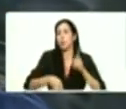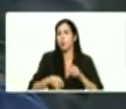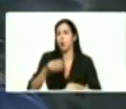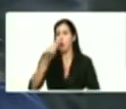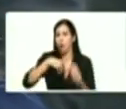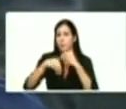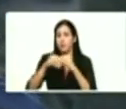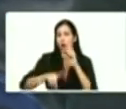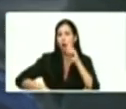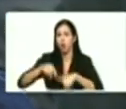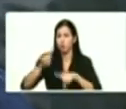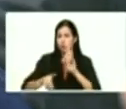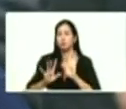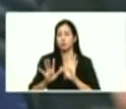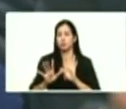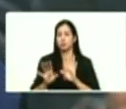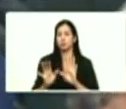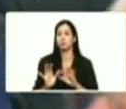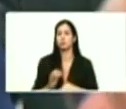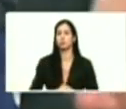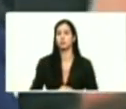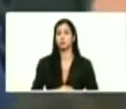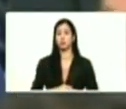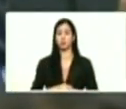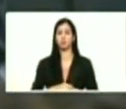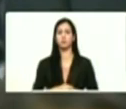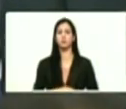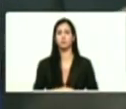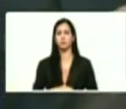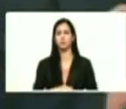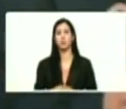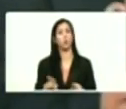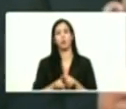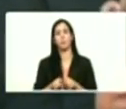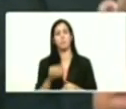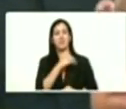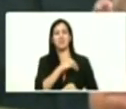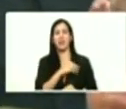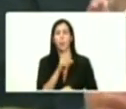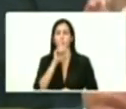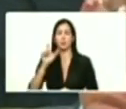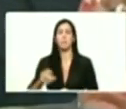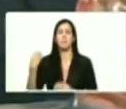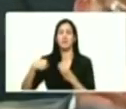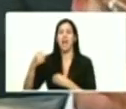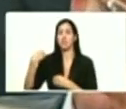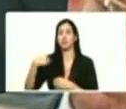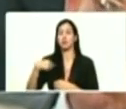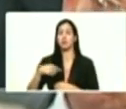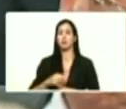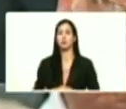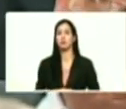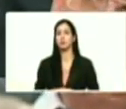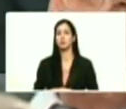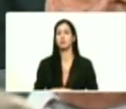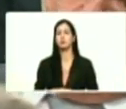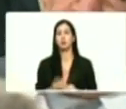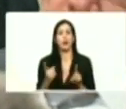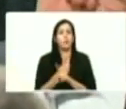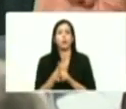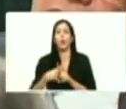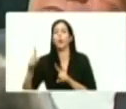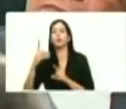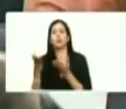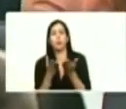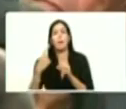bueno se desplazó como nos decía alguien ayer se deslizó hacia otros